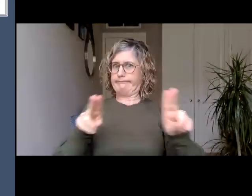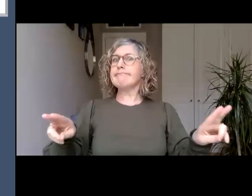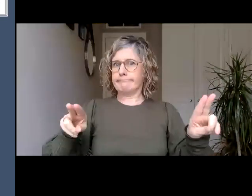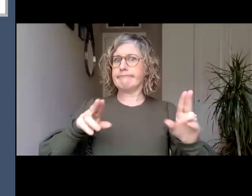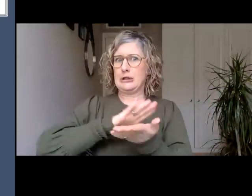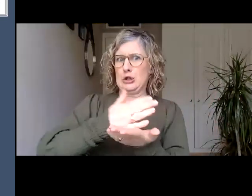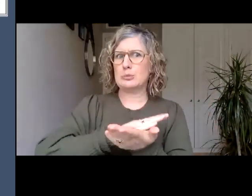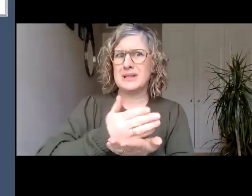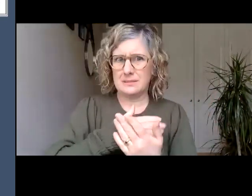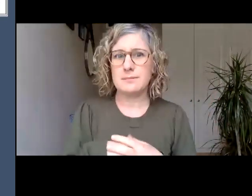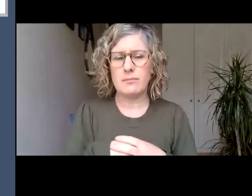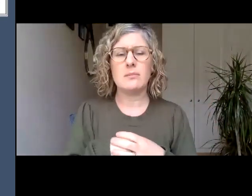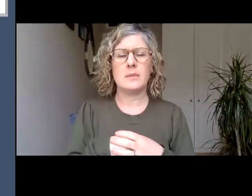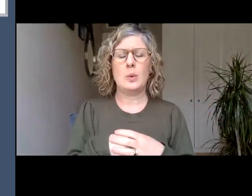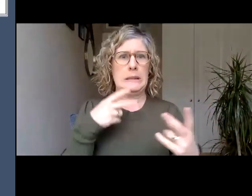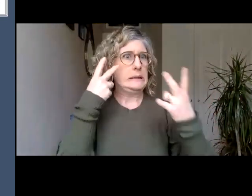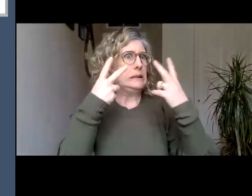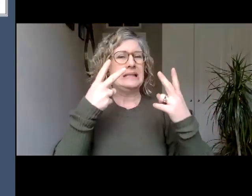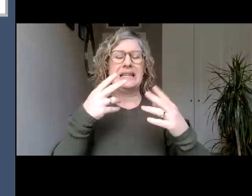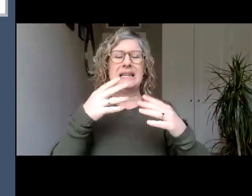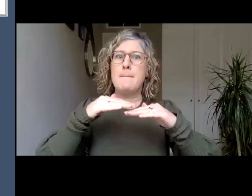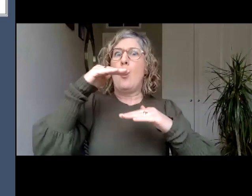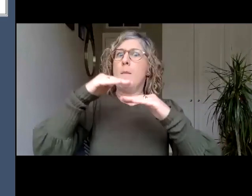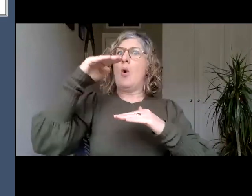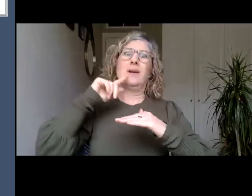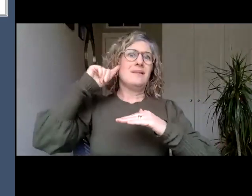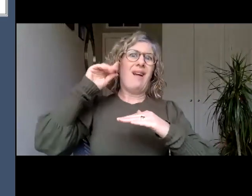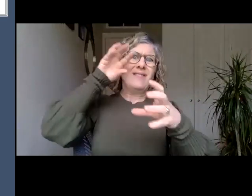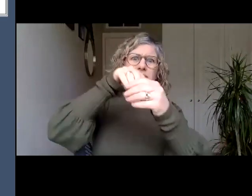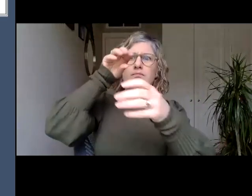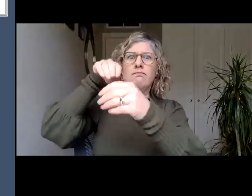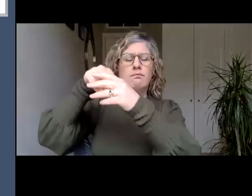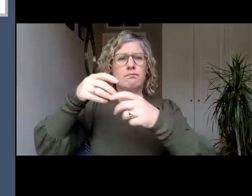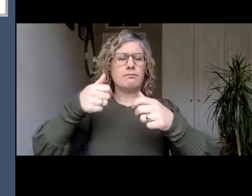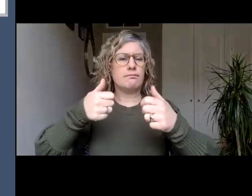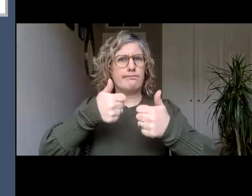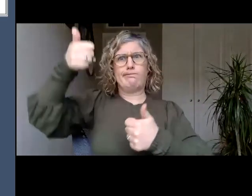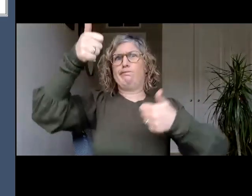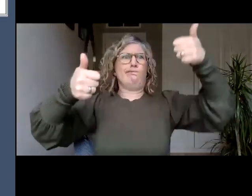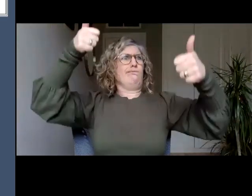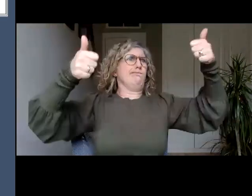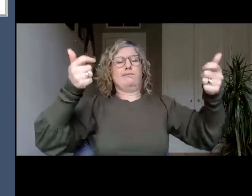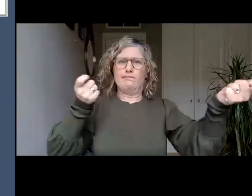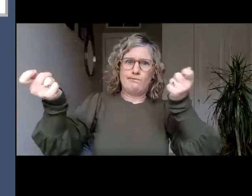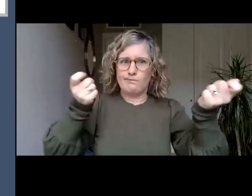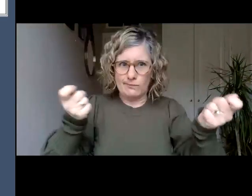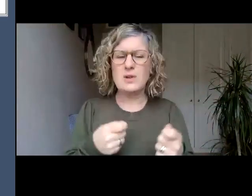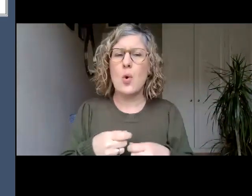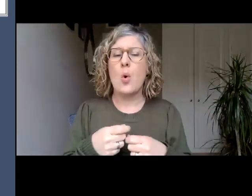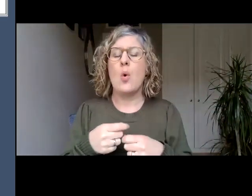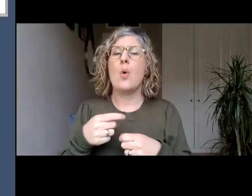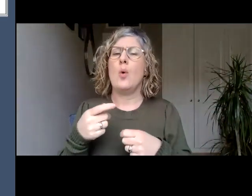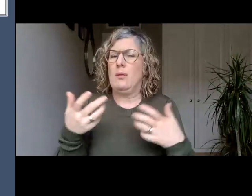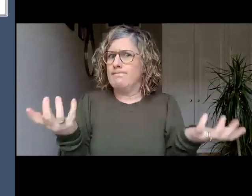estas reuniones, ya sea en la Comisión Europea, en el Parlamento Europeo o en otras reuniones internacionales.